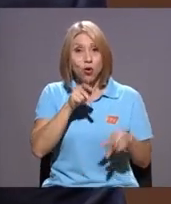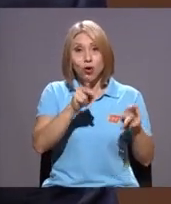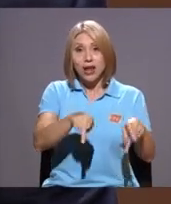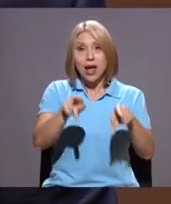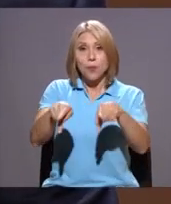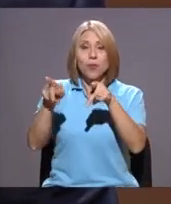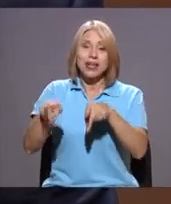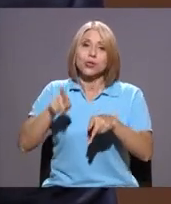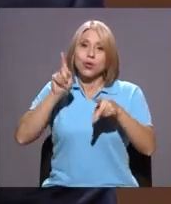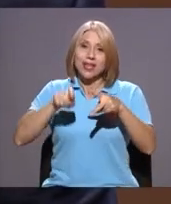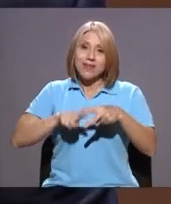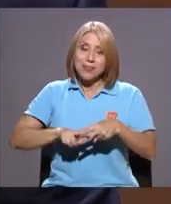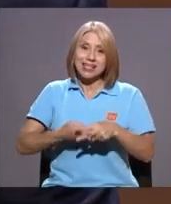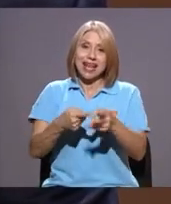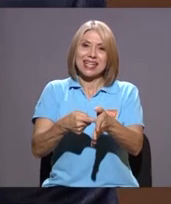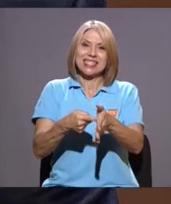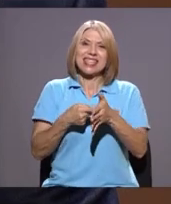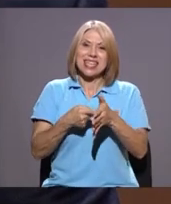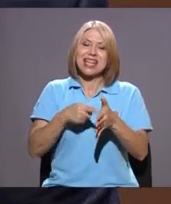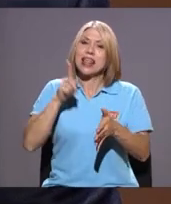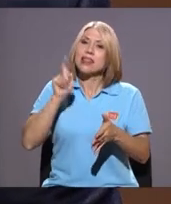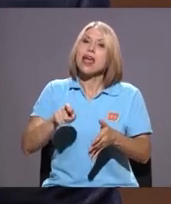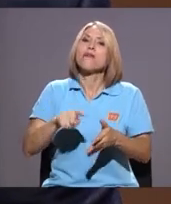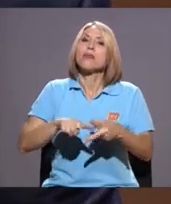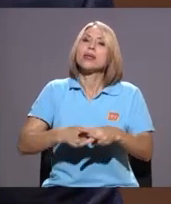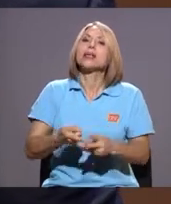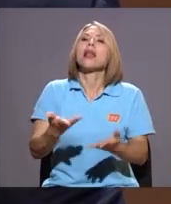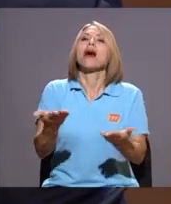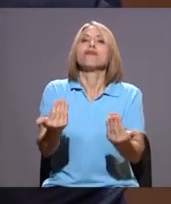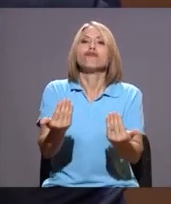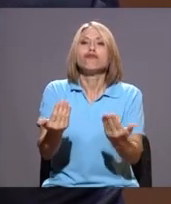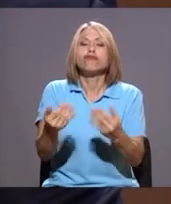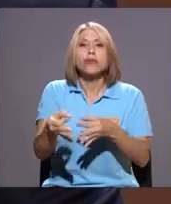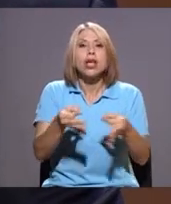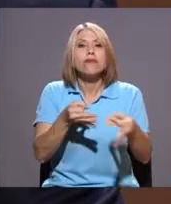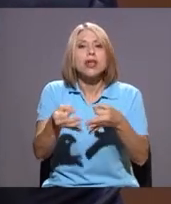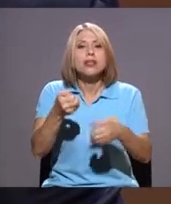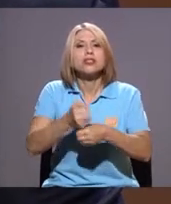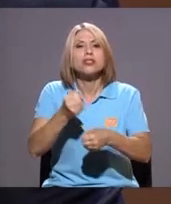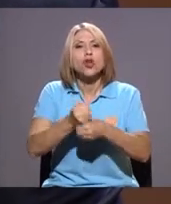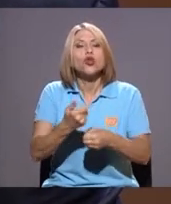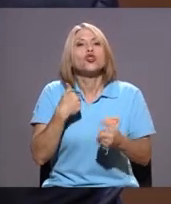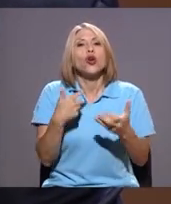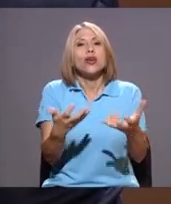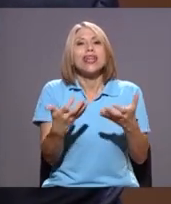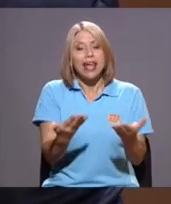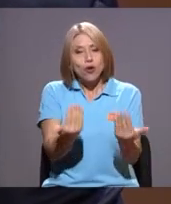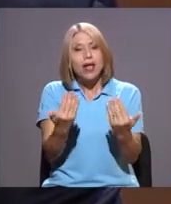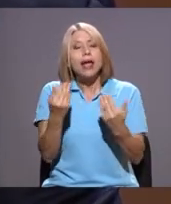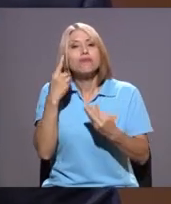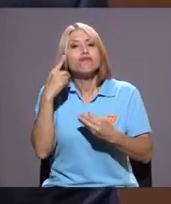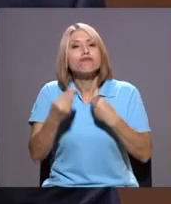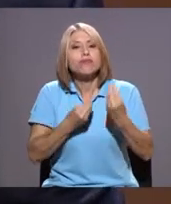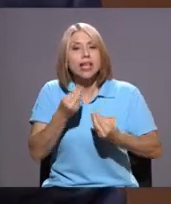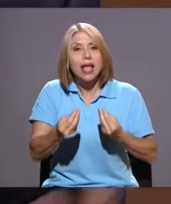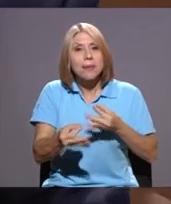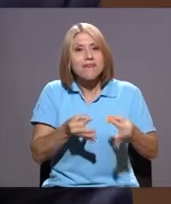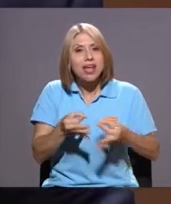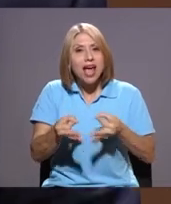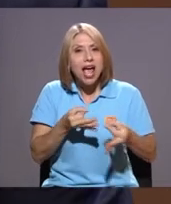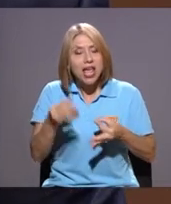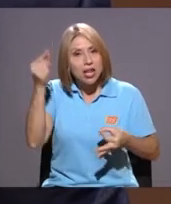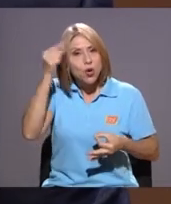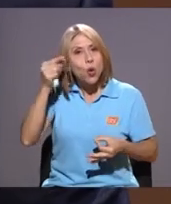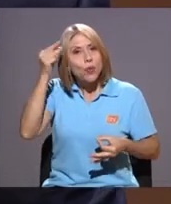empezar a exigir tiene que empezar a golpear la mesa de rendición de cuentas yo quiero que me vengan a rendir cuentas el